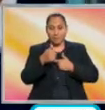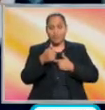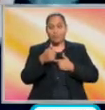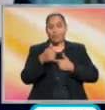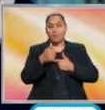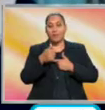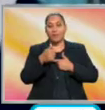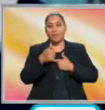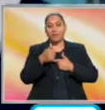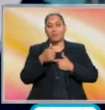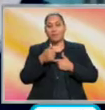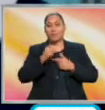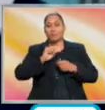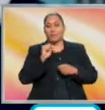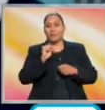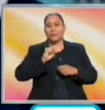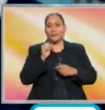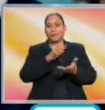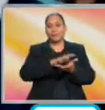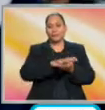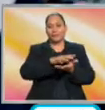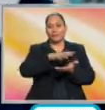van, guardando.